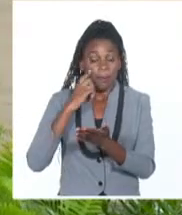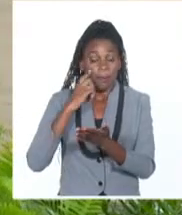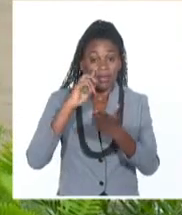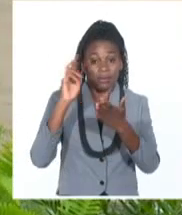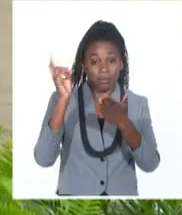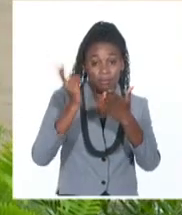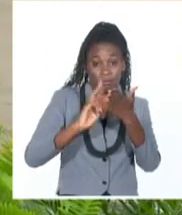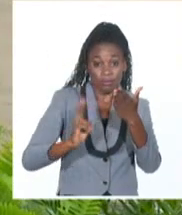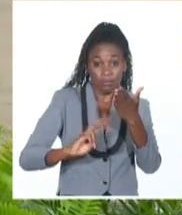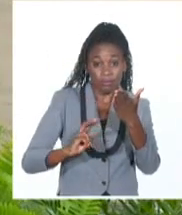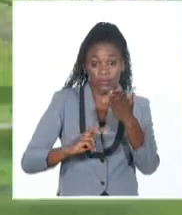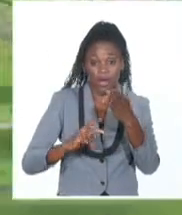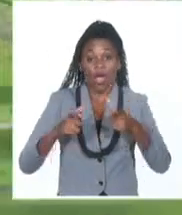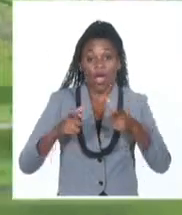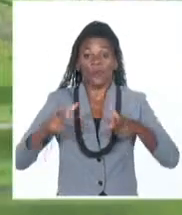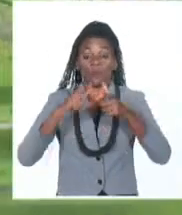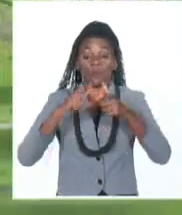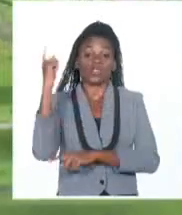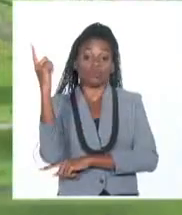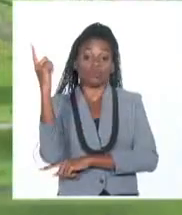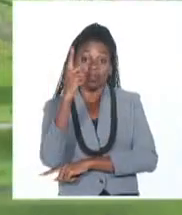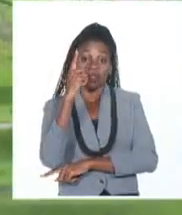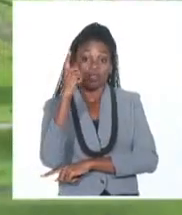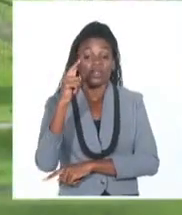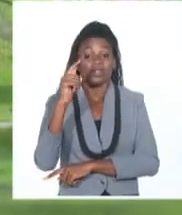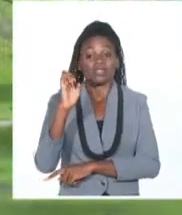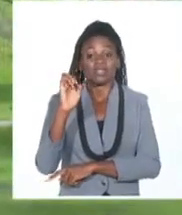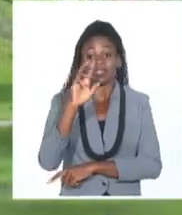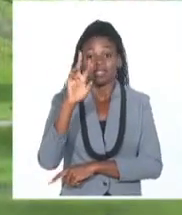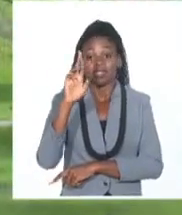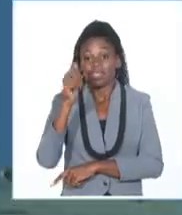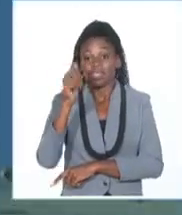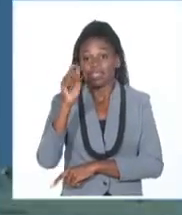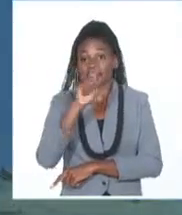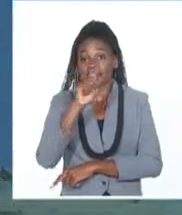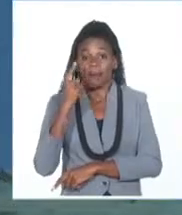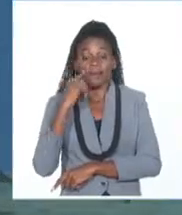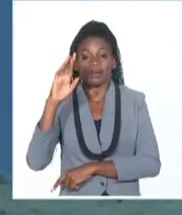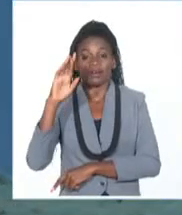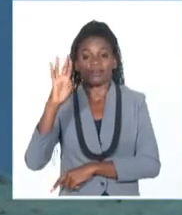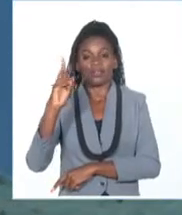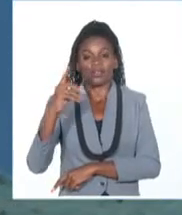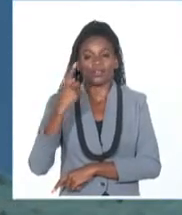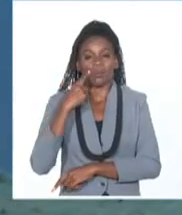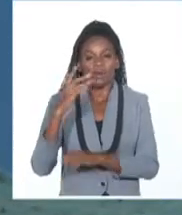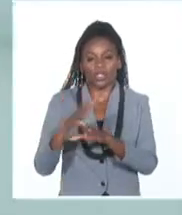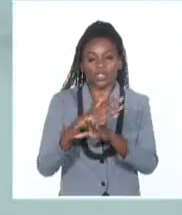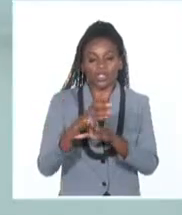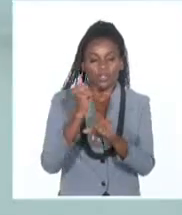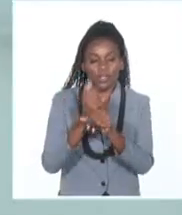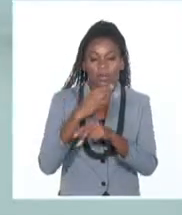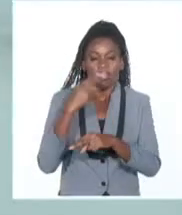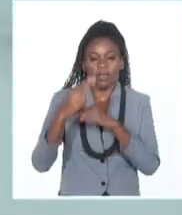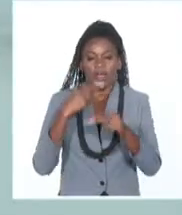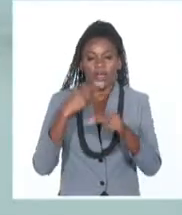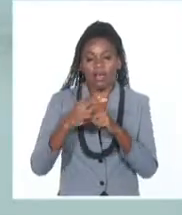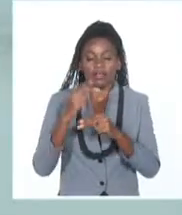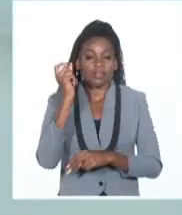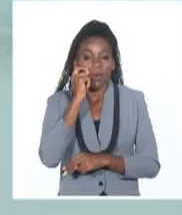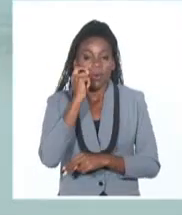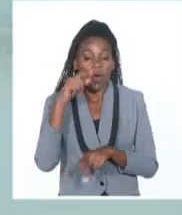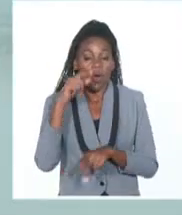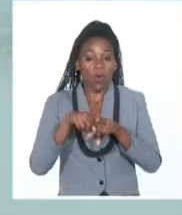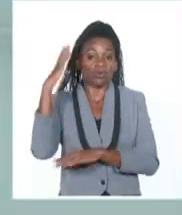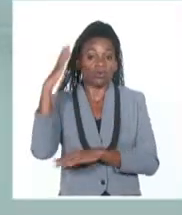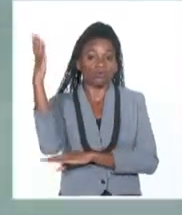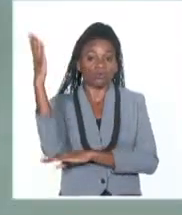declara Monumento Nacional, Las Terrazas es el resultado de diversas acciones del hombre y la naturaleza combinadas en el